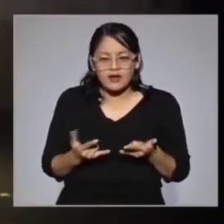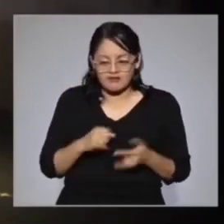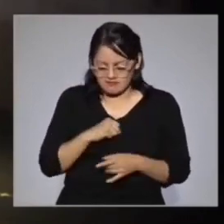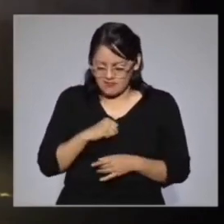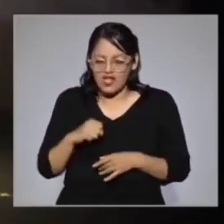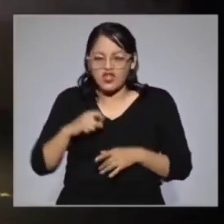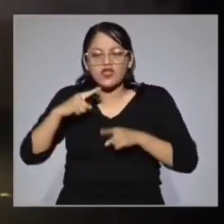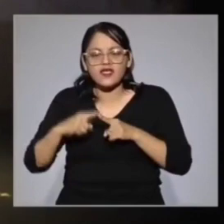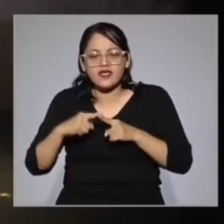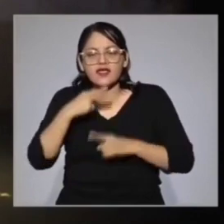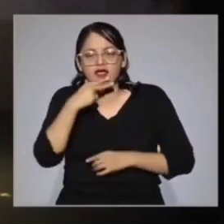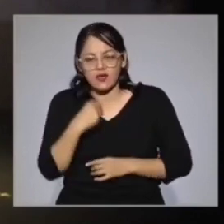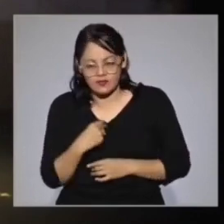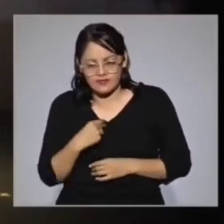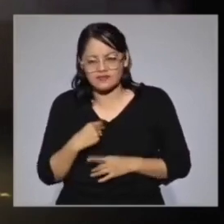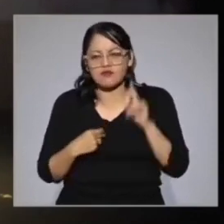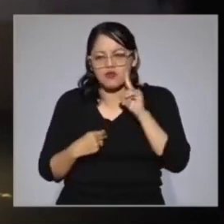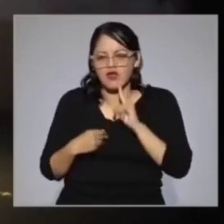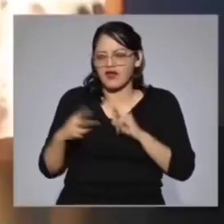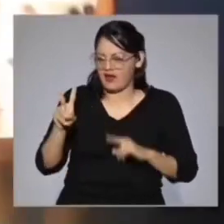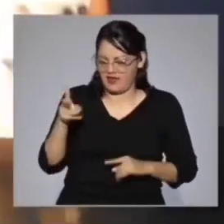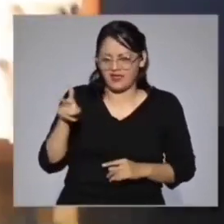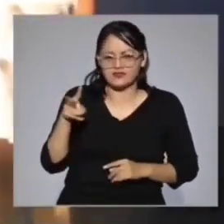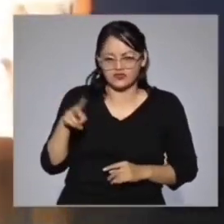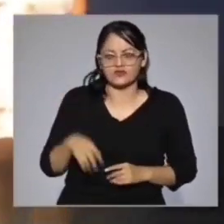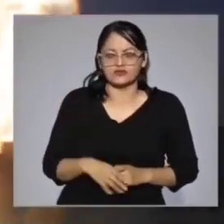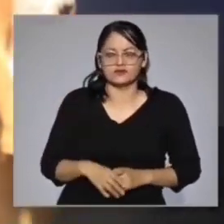de hombres como de mujeres.